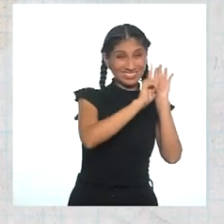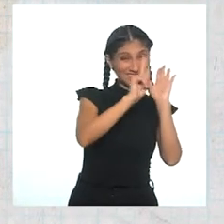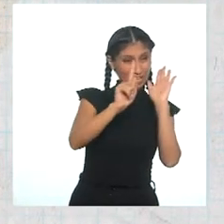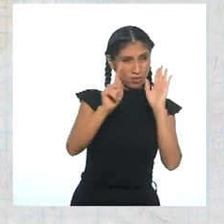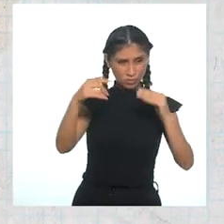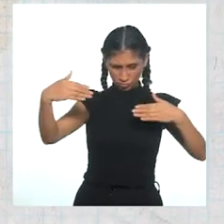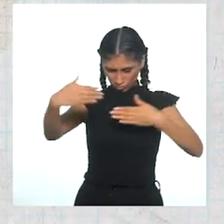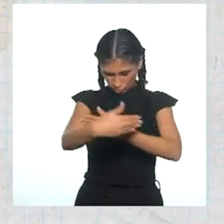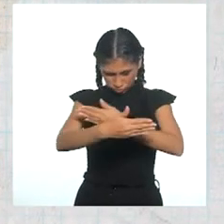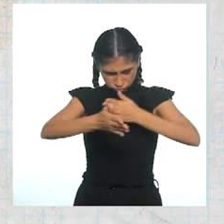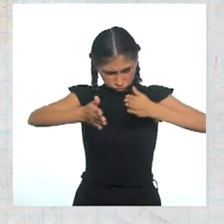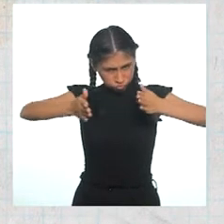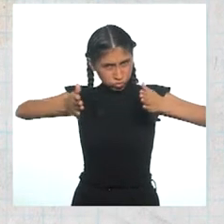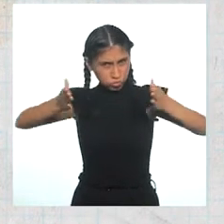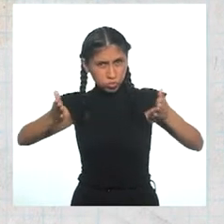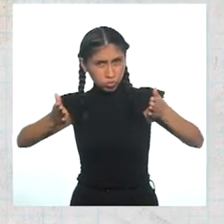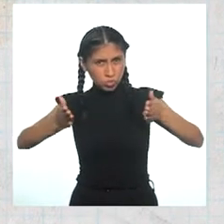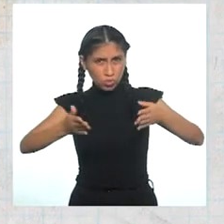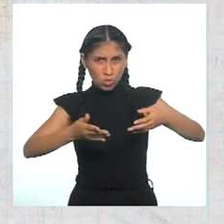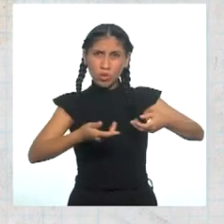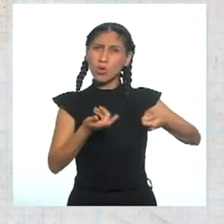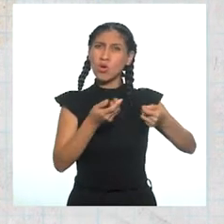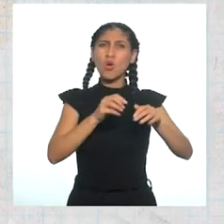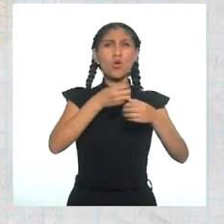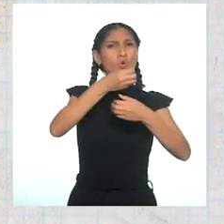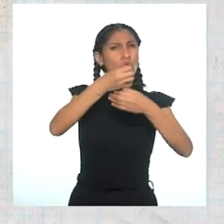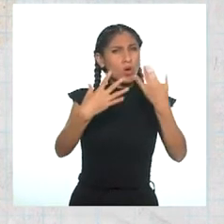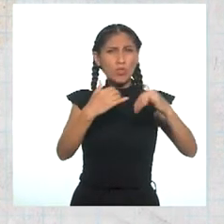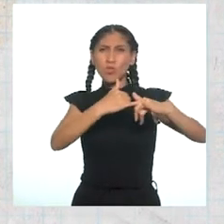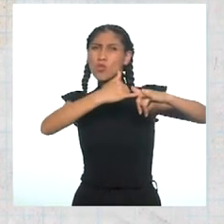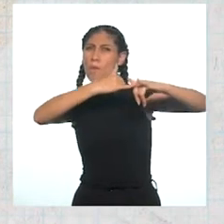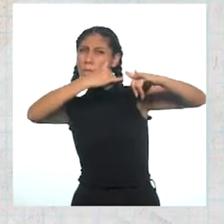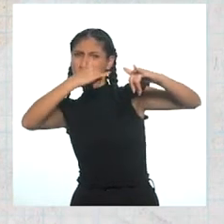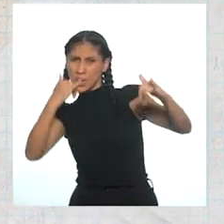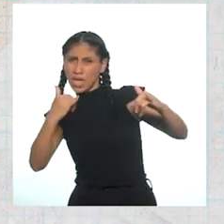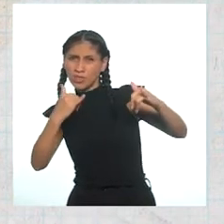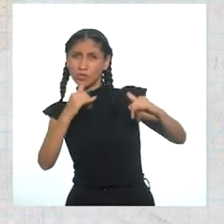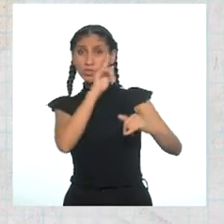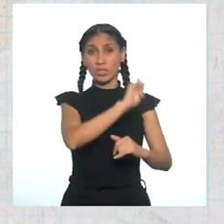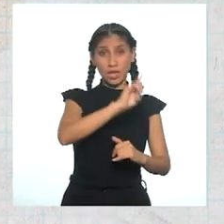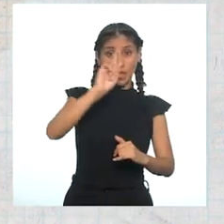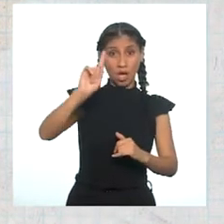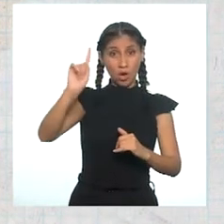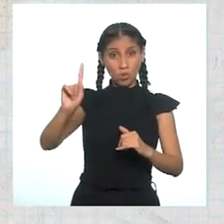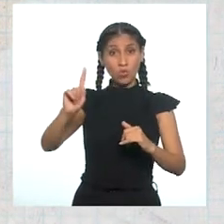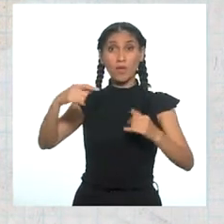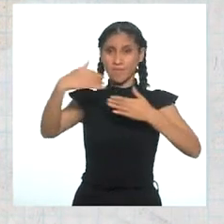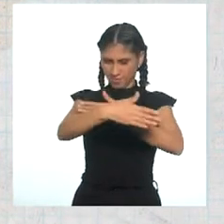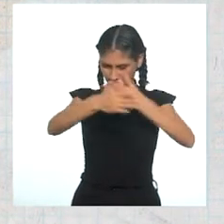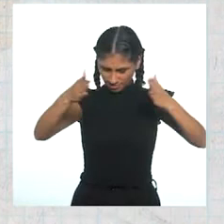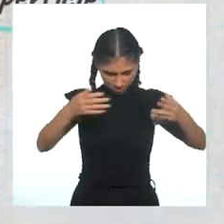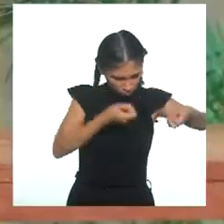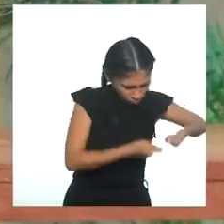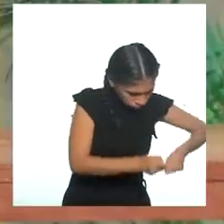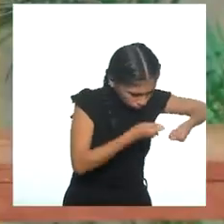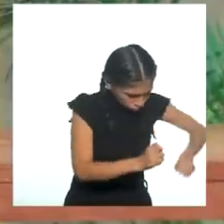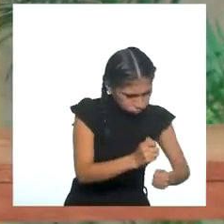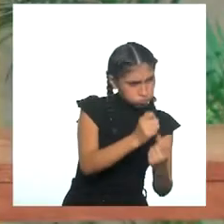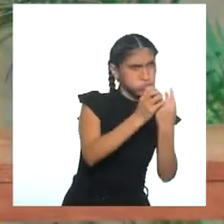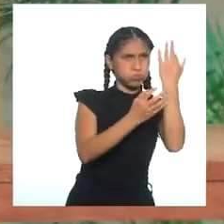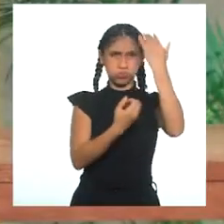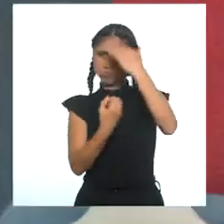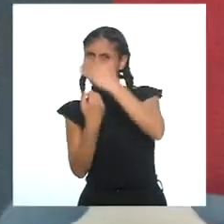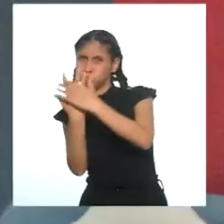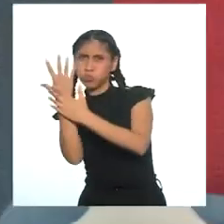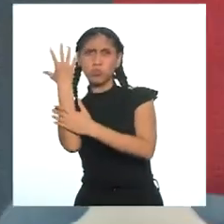siembra. ¿Cuántos metros cuadrados ocupa cada una de las camas de siembra? Creo que